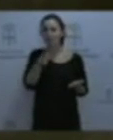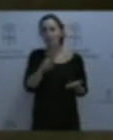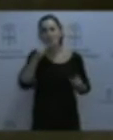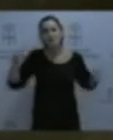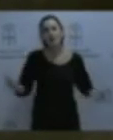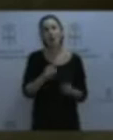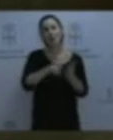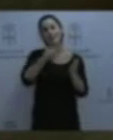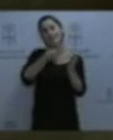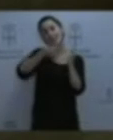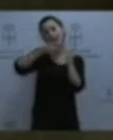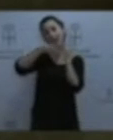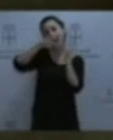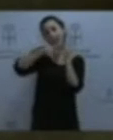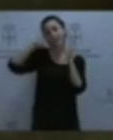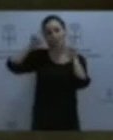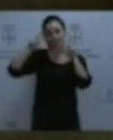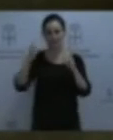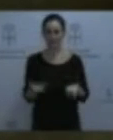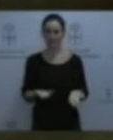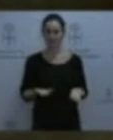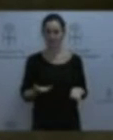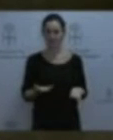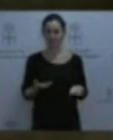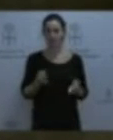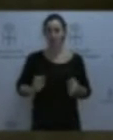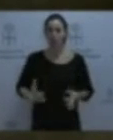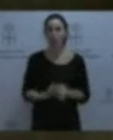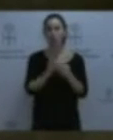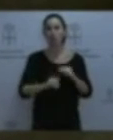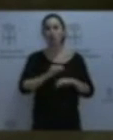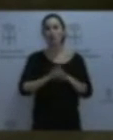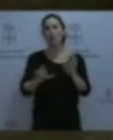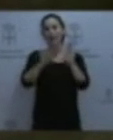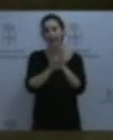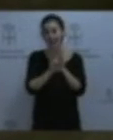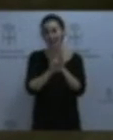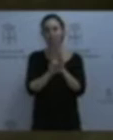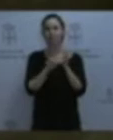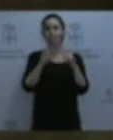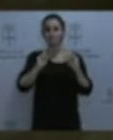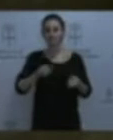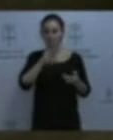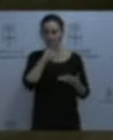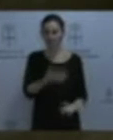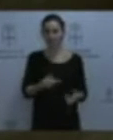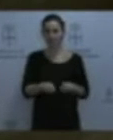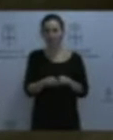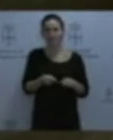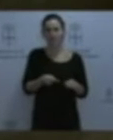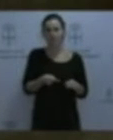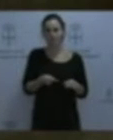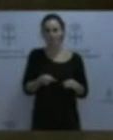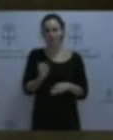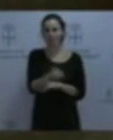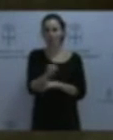del sistema y la calidad de la enseñanza. Respecto al cumplimiento de las leyes, vemos en este caso concreto una vulneración clara de